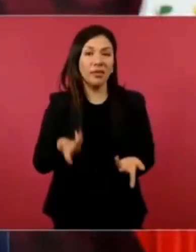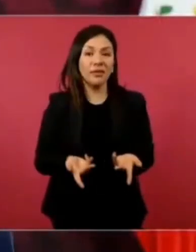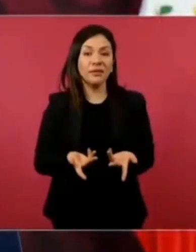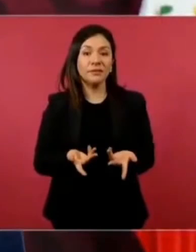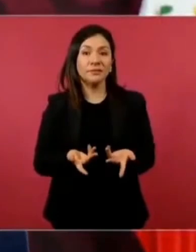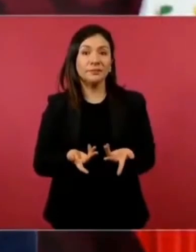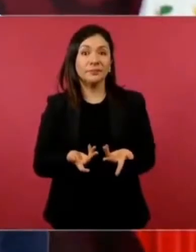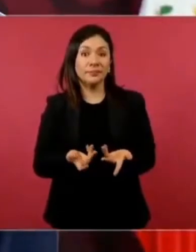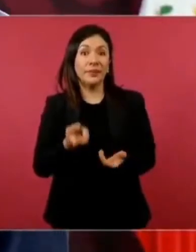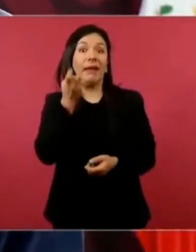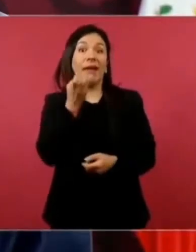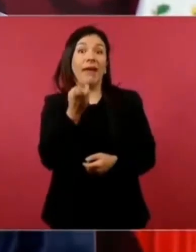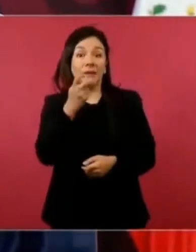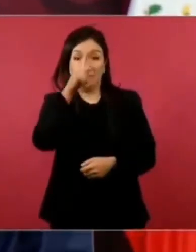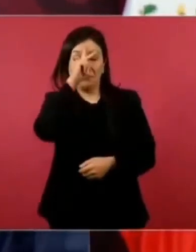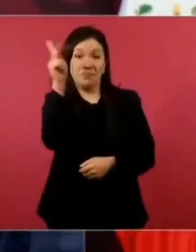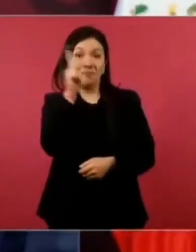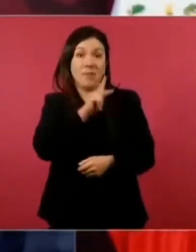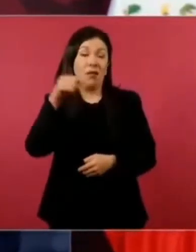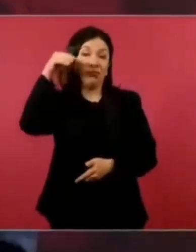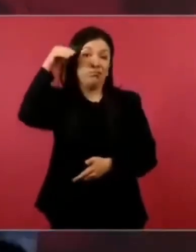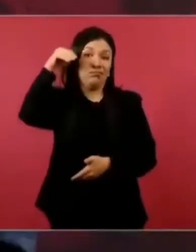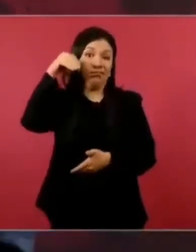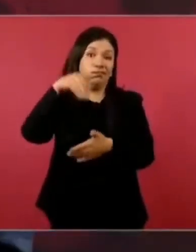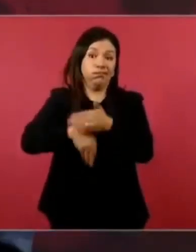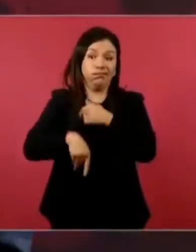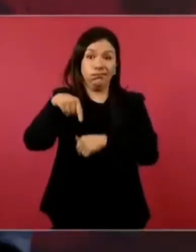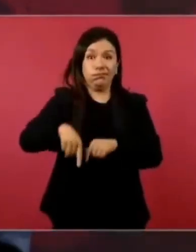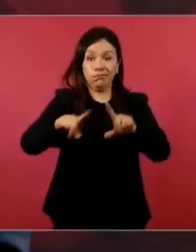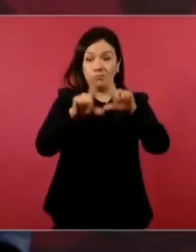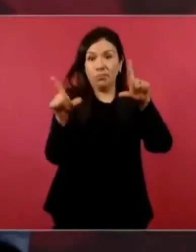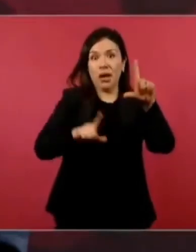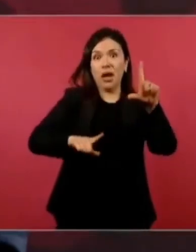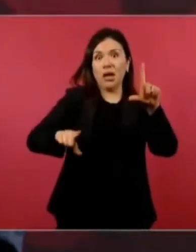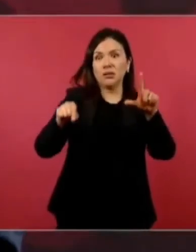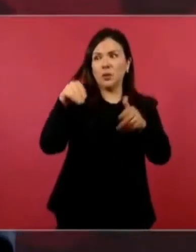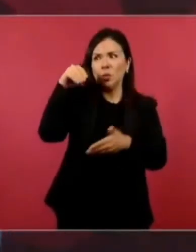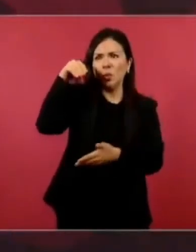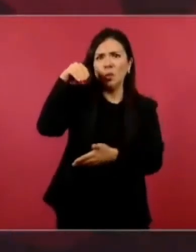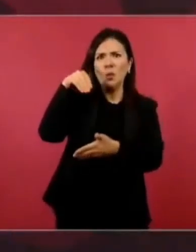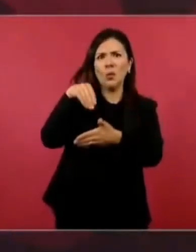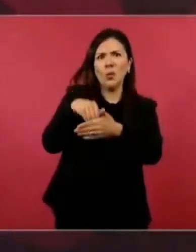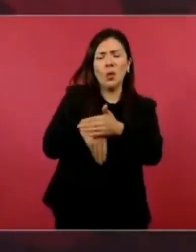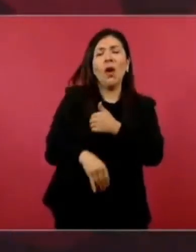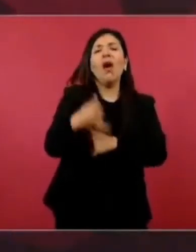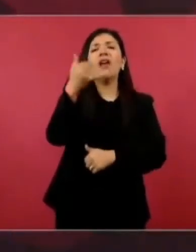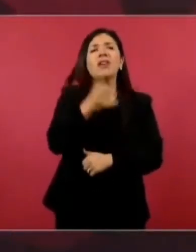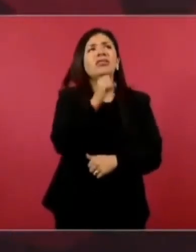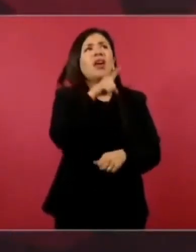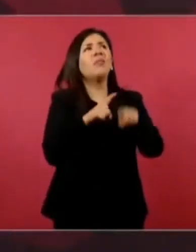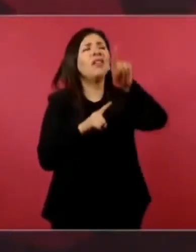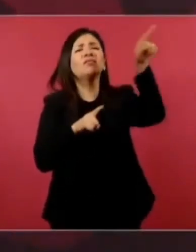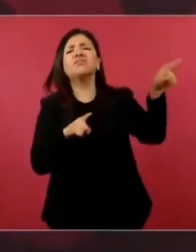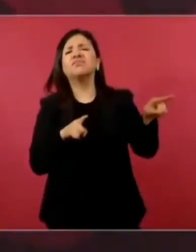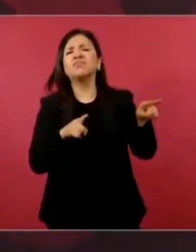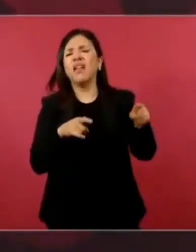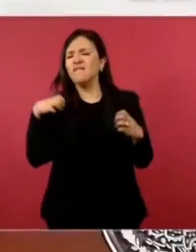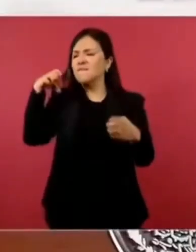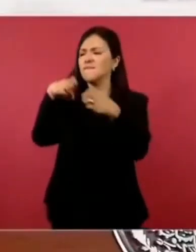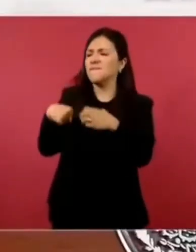Esa era la decadencia del país. Y además a engañar a la gente